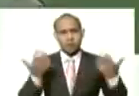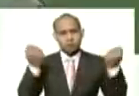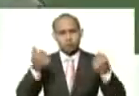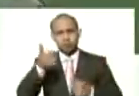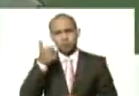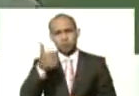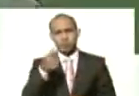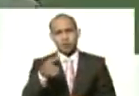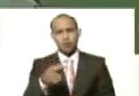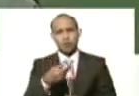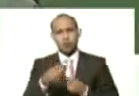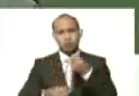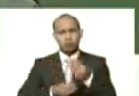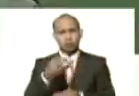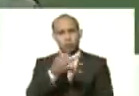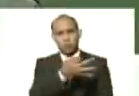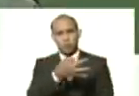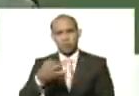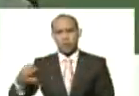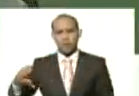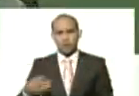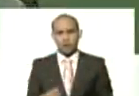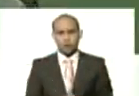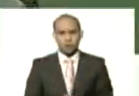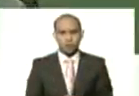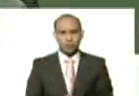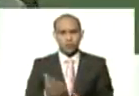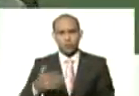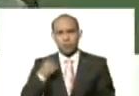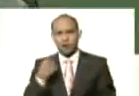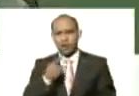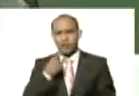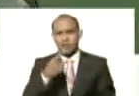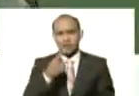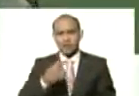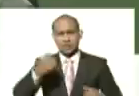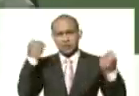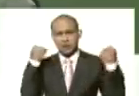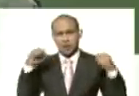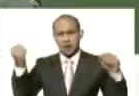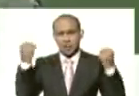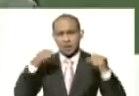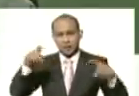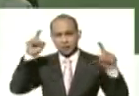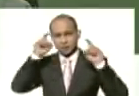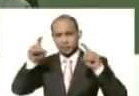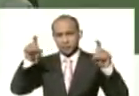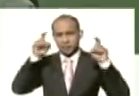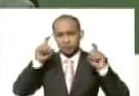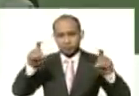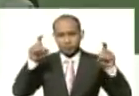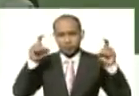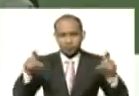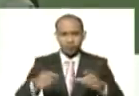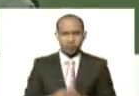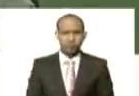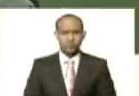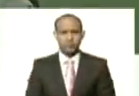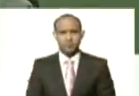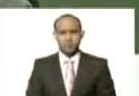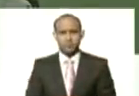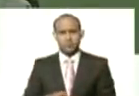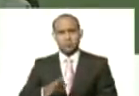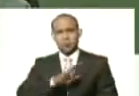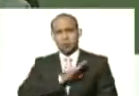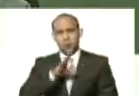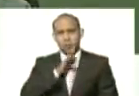Eso deja mucho que decir, deja mucho que decir del entrenamiento, del grado de